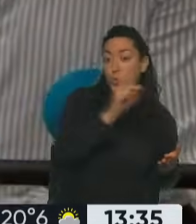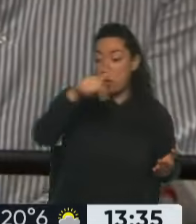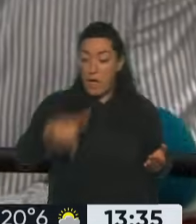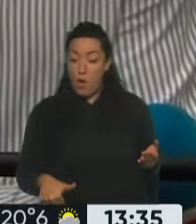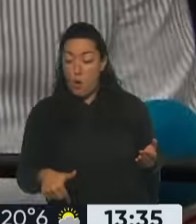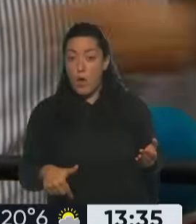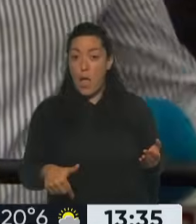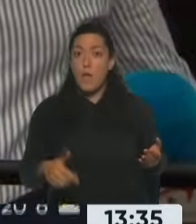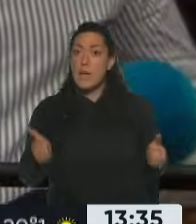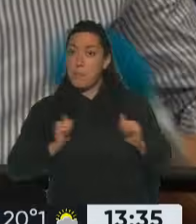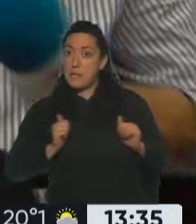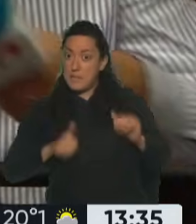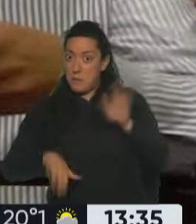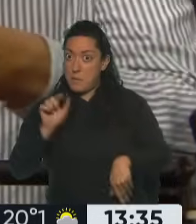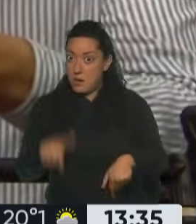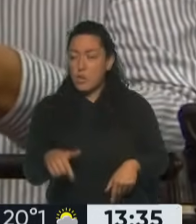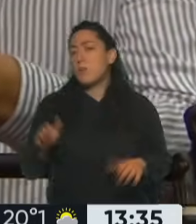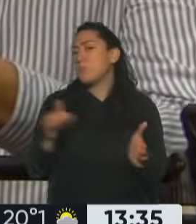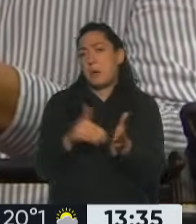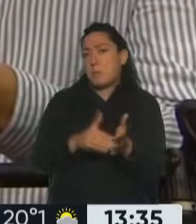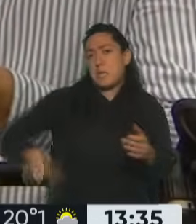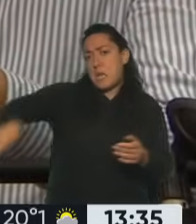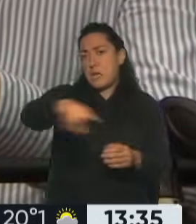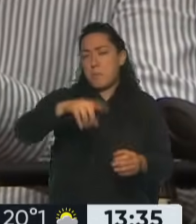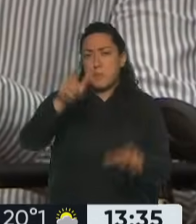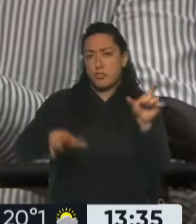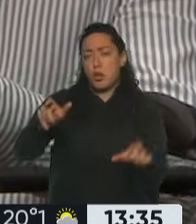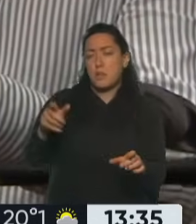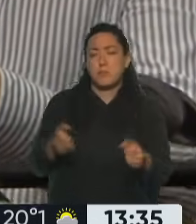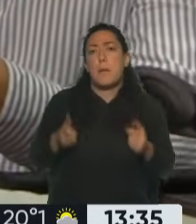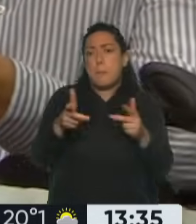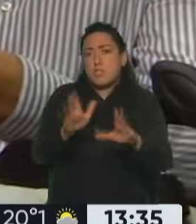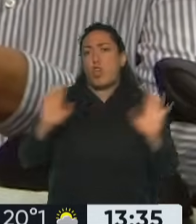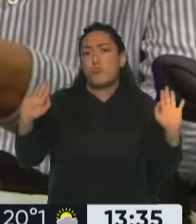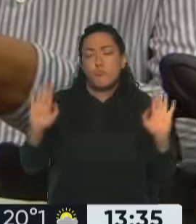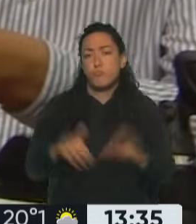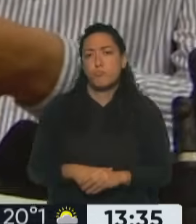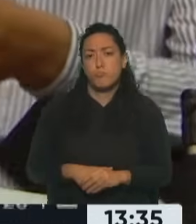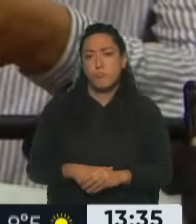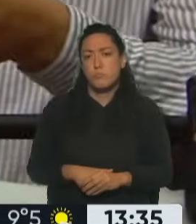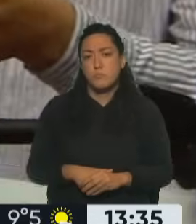que hable la gente. Ahora es el momento que la gente se expresa a las urnas. Ese es el momento.